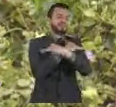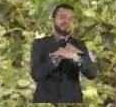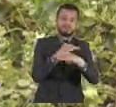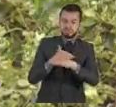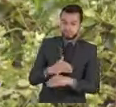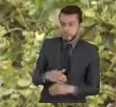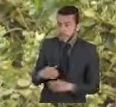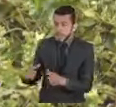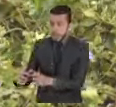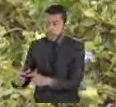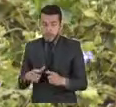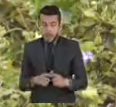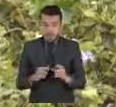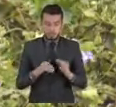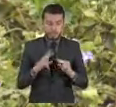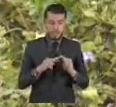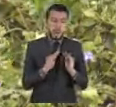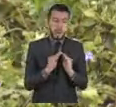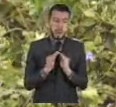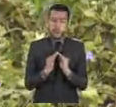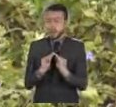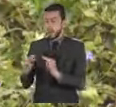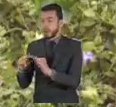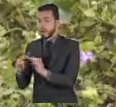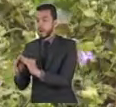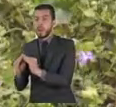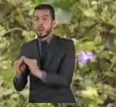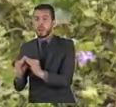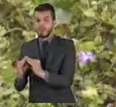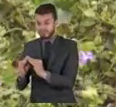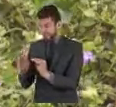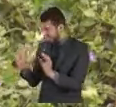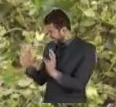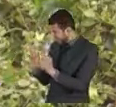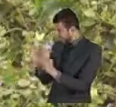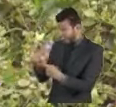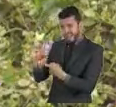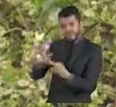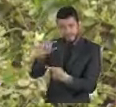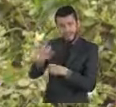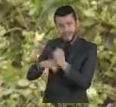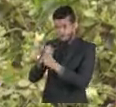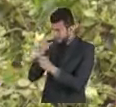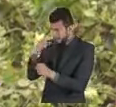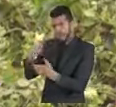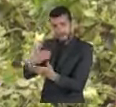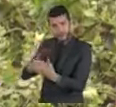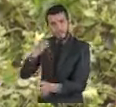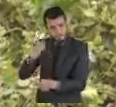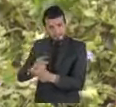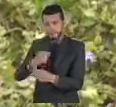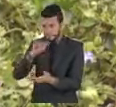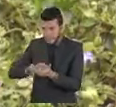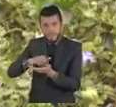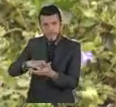usos segregados. Esa fue la ciudad de los últimos 100 años, en Bogotá y en casi todo el